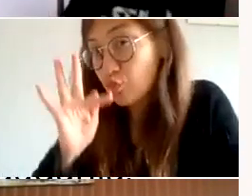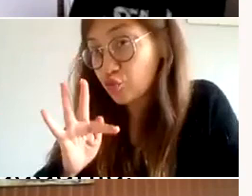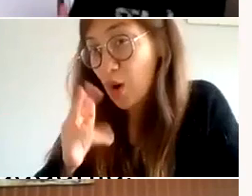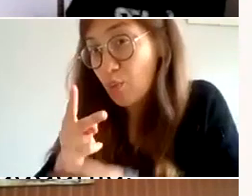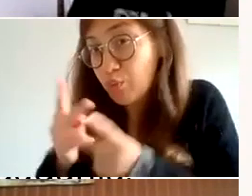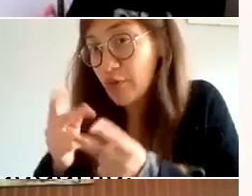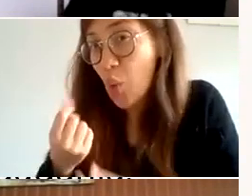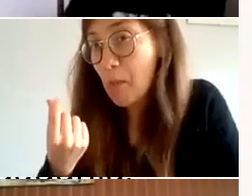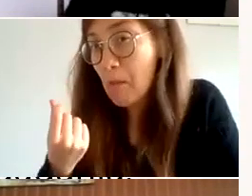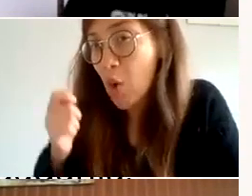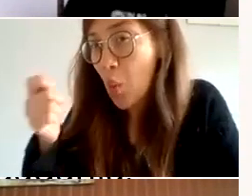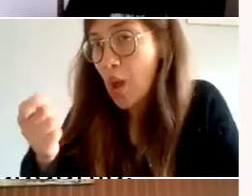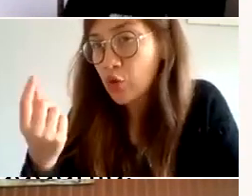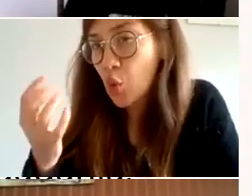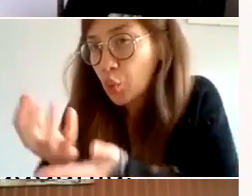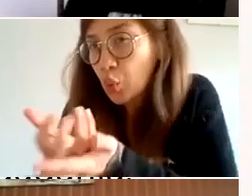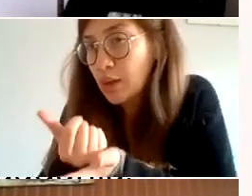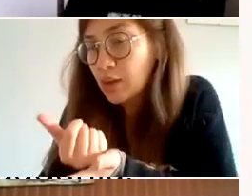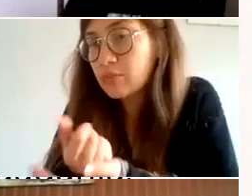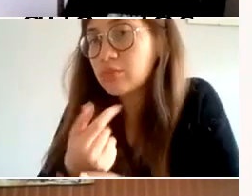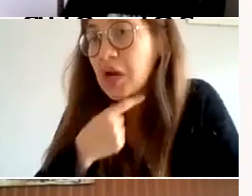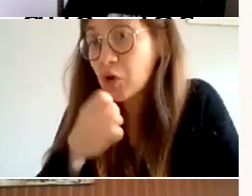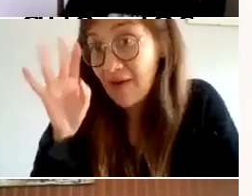sea, puede haber mucho análisis de lo que se está realizando.